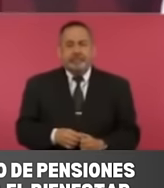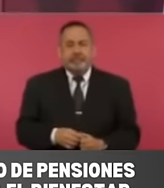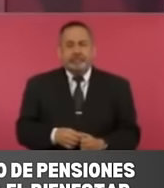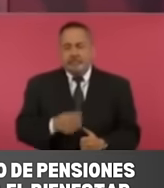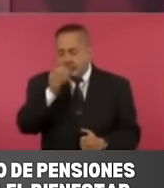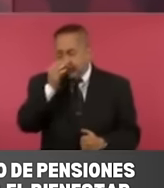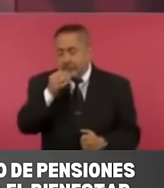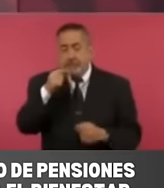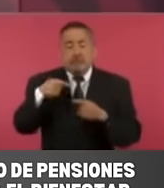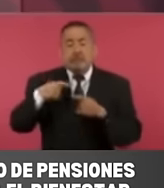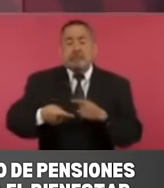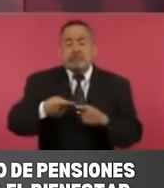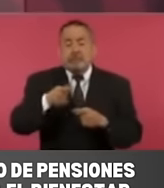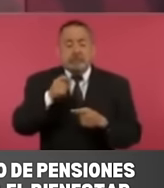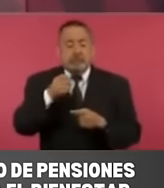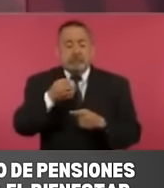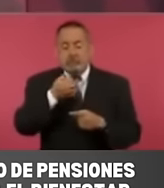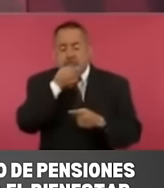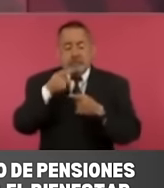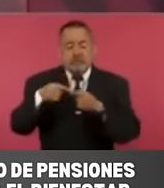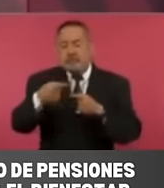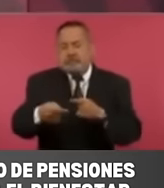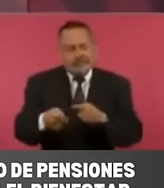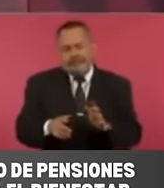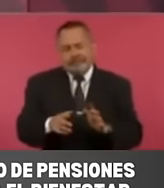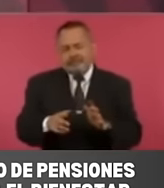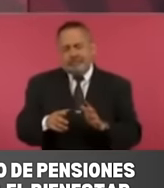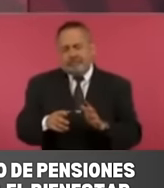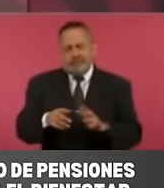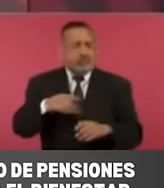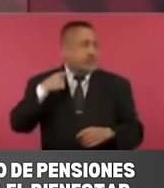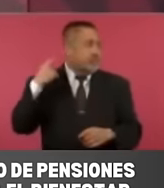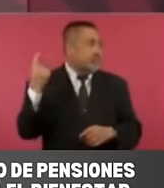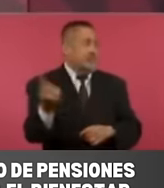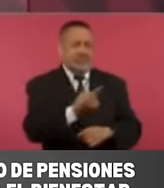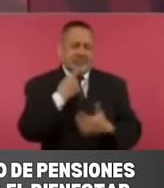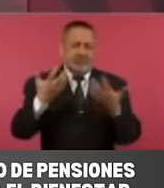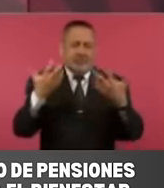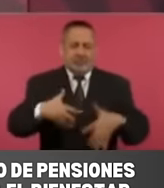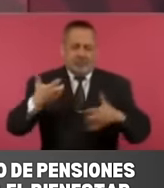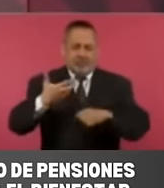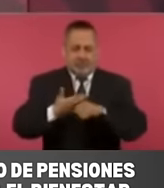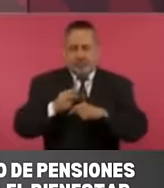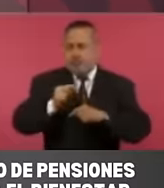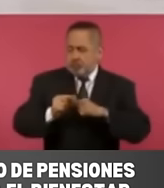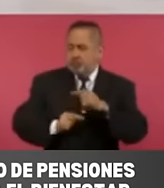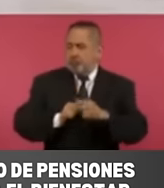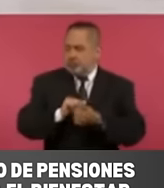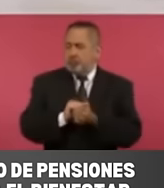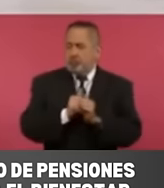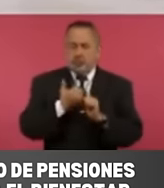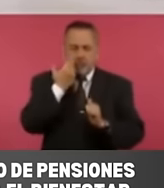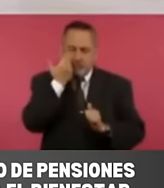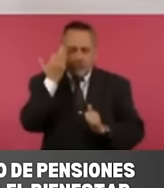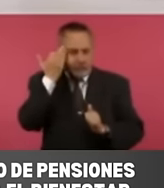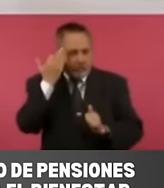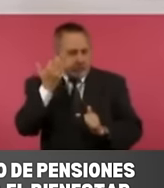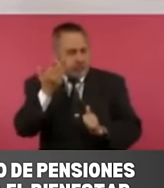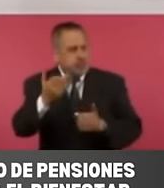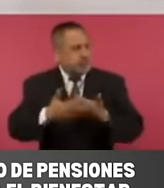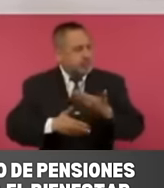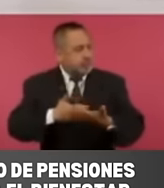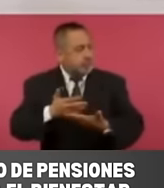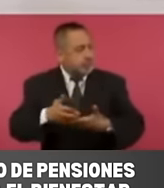el corto plazo, porque cualquier empresa requiere de tiempo